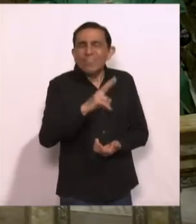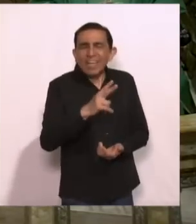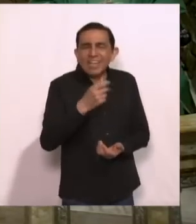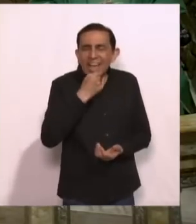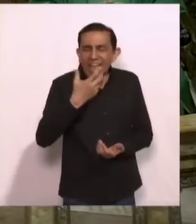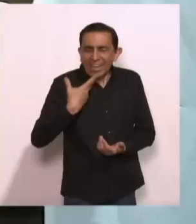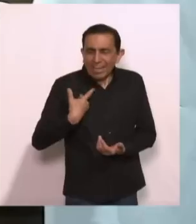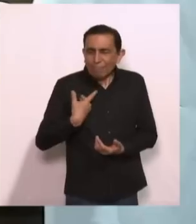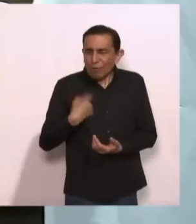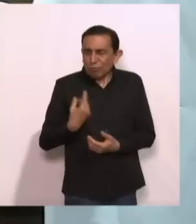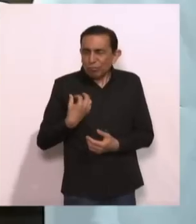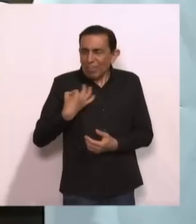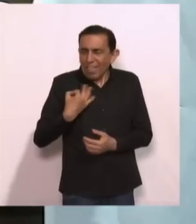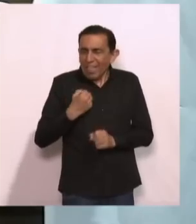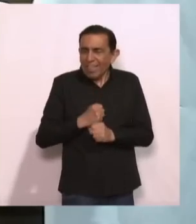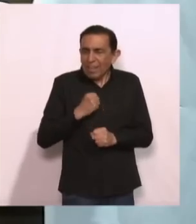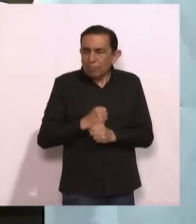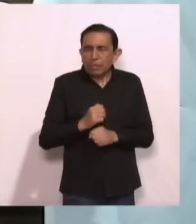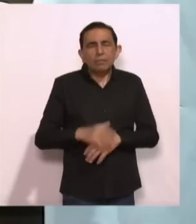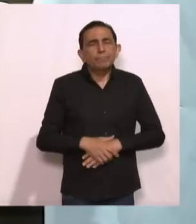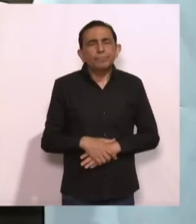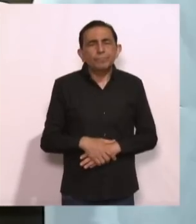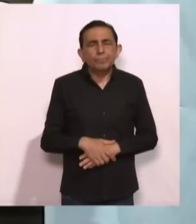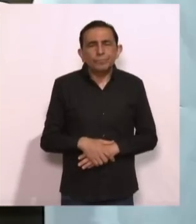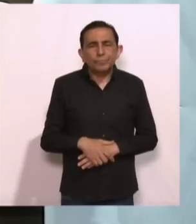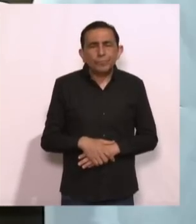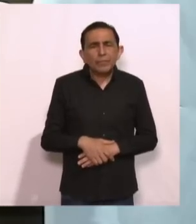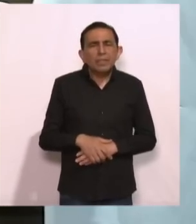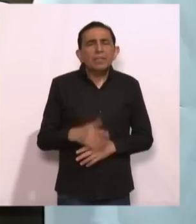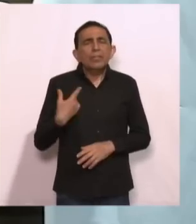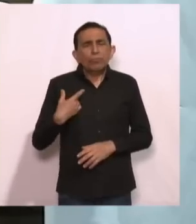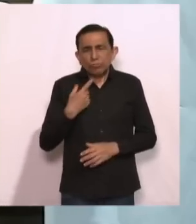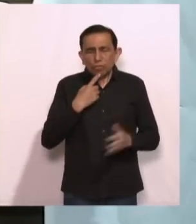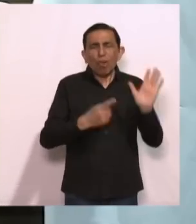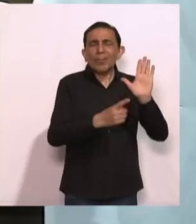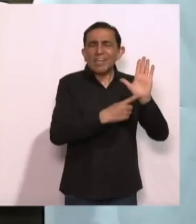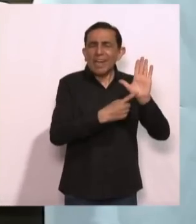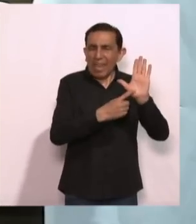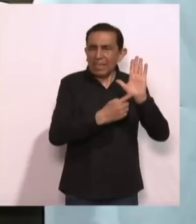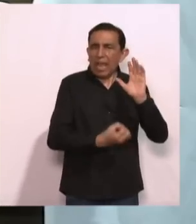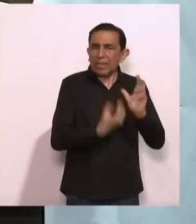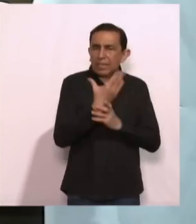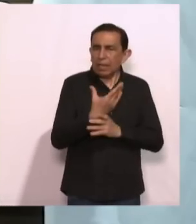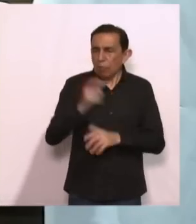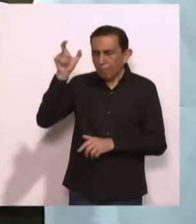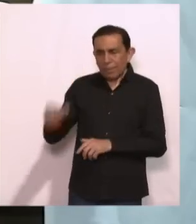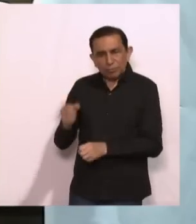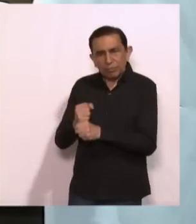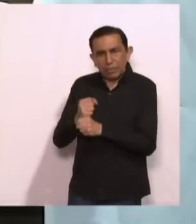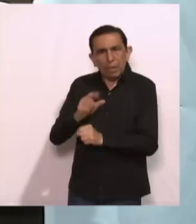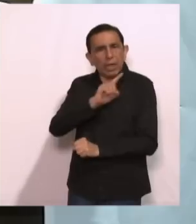imitar. En aquella ocasión, les impusimos esta regla: el que no quiera